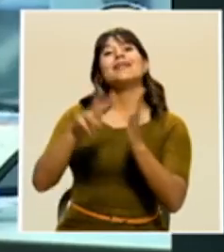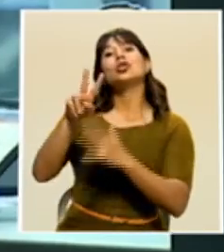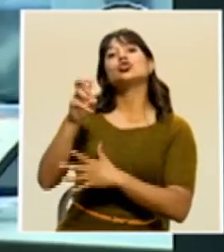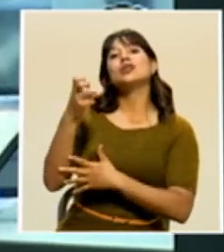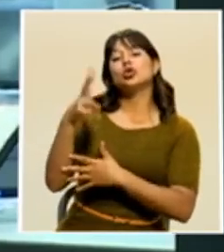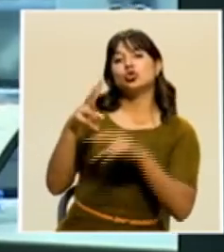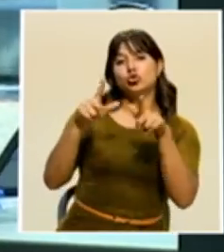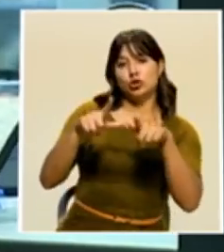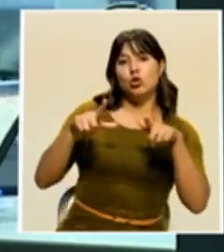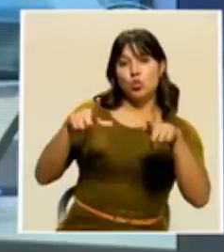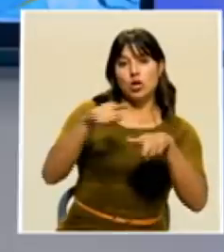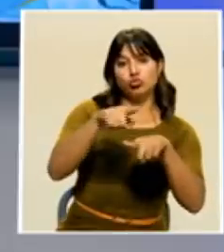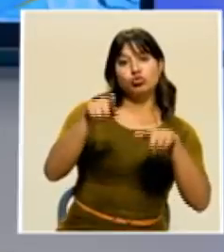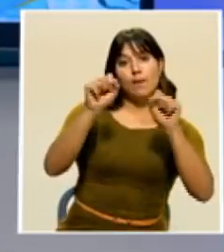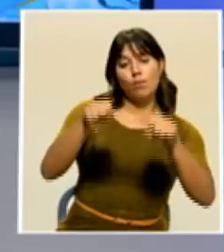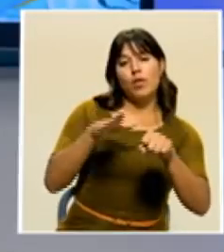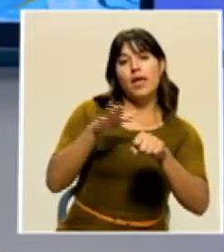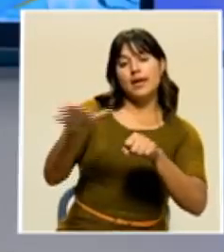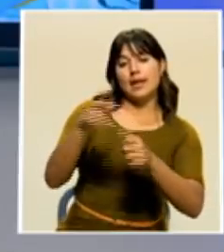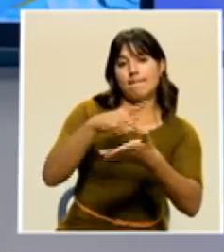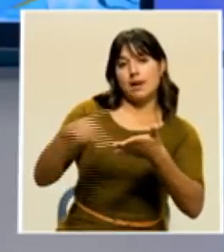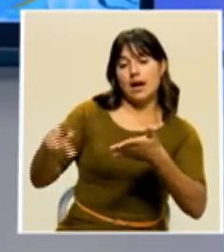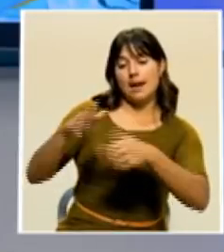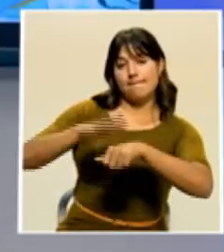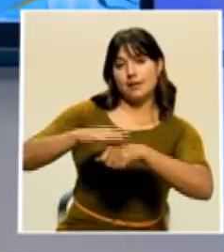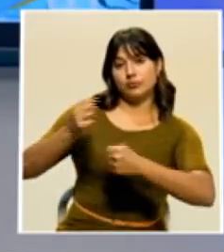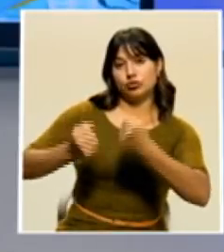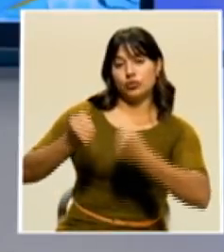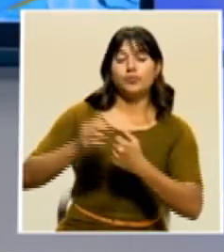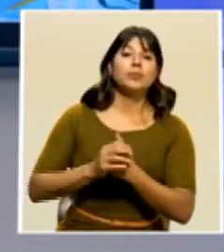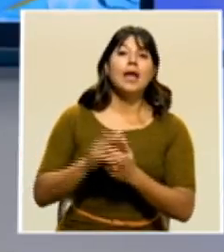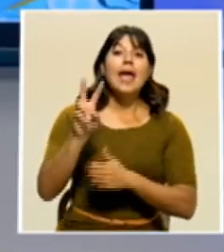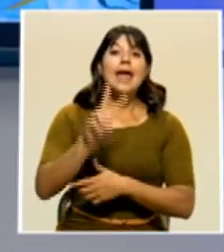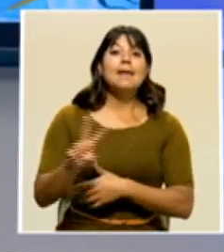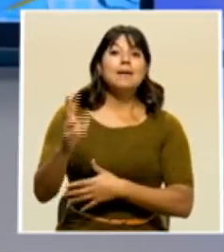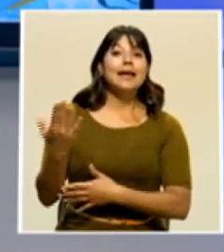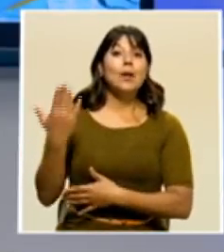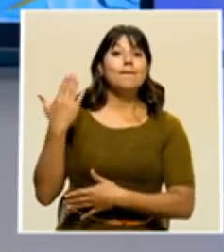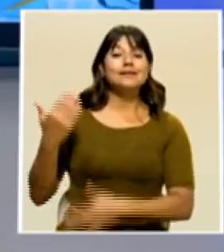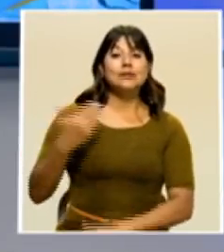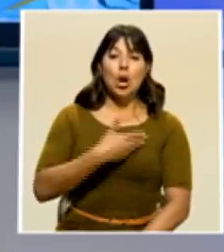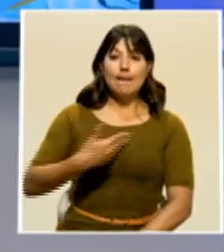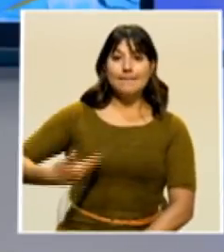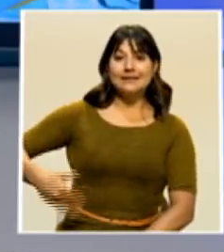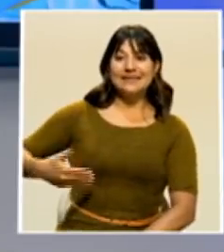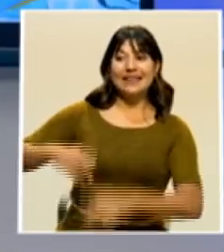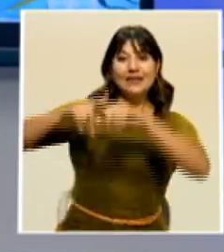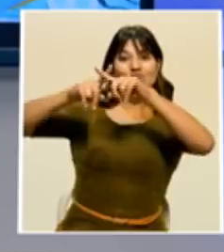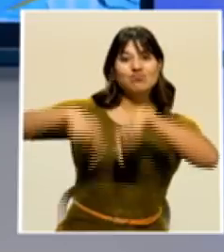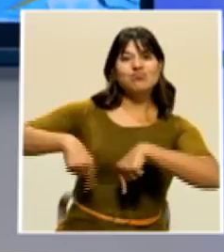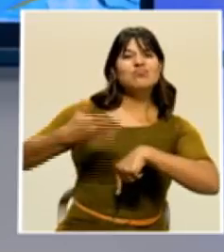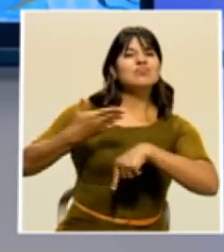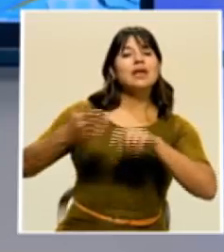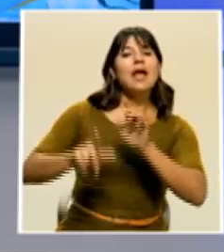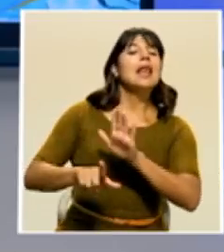el pago del marchamo. El viernes pasado, el presidente vetó la ley que revivía la